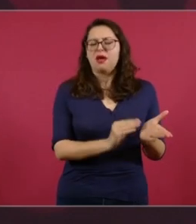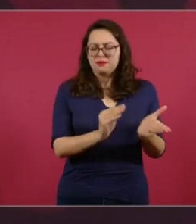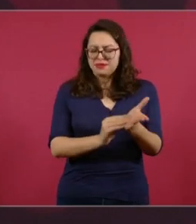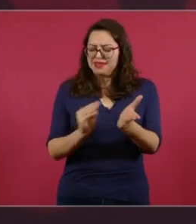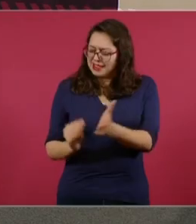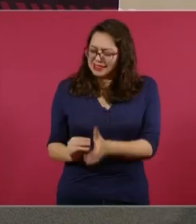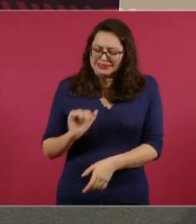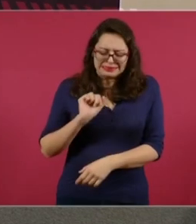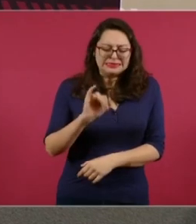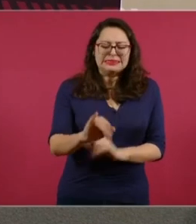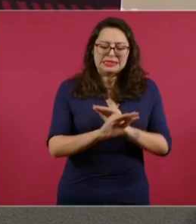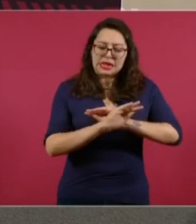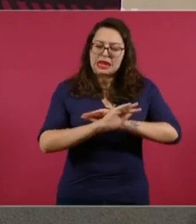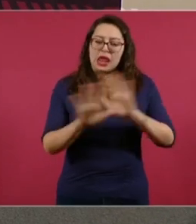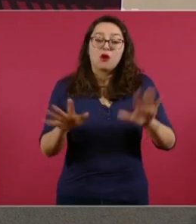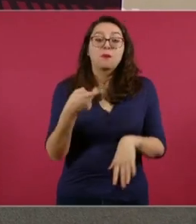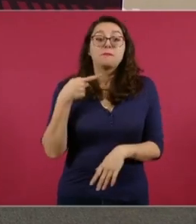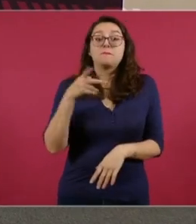el principal problema.